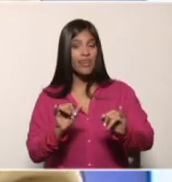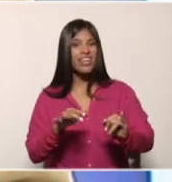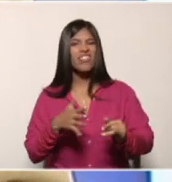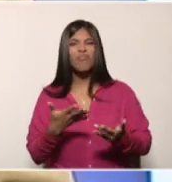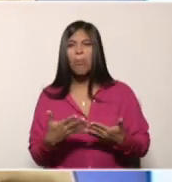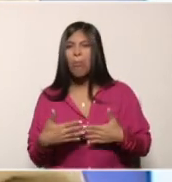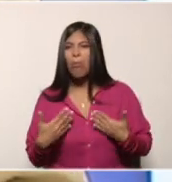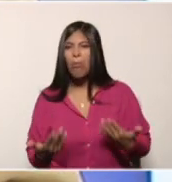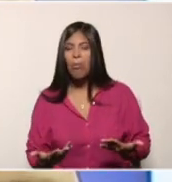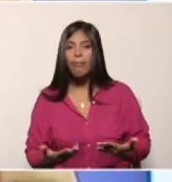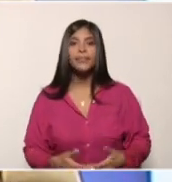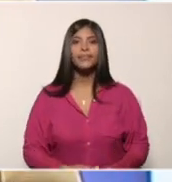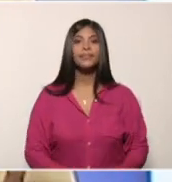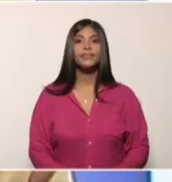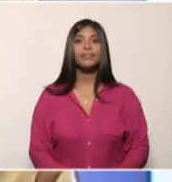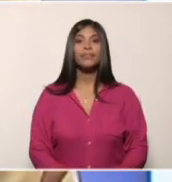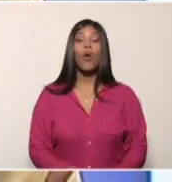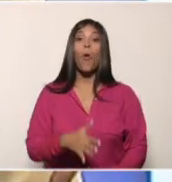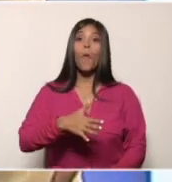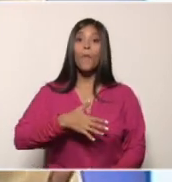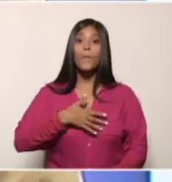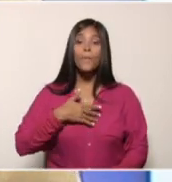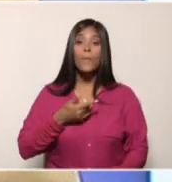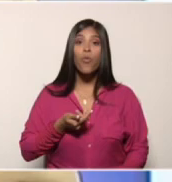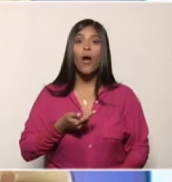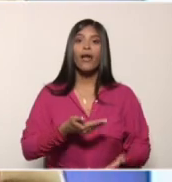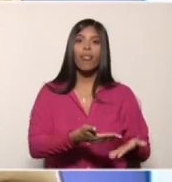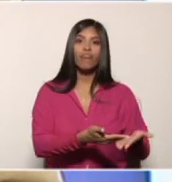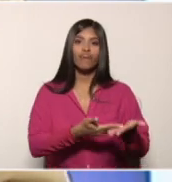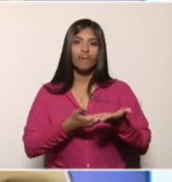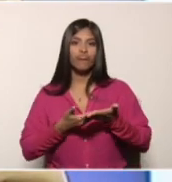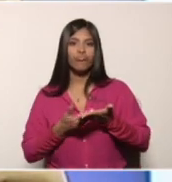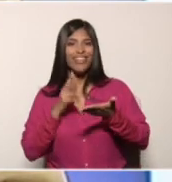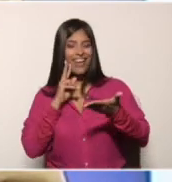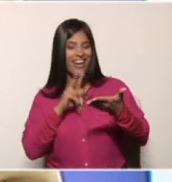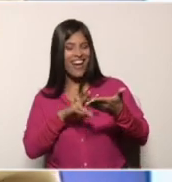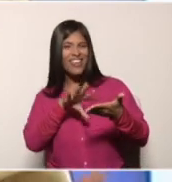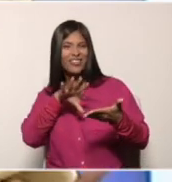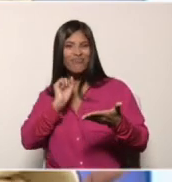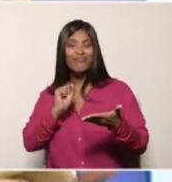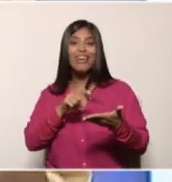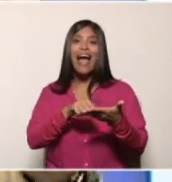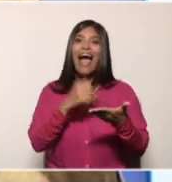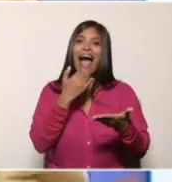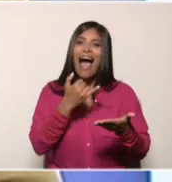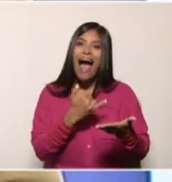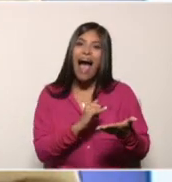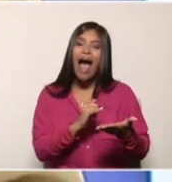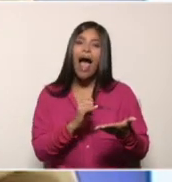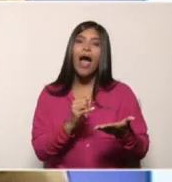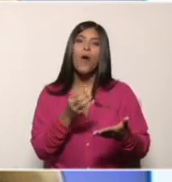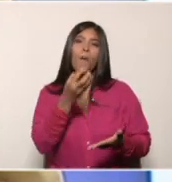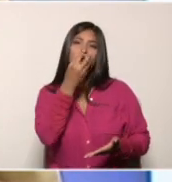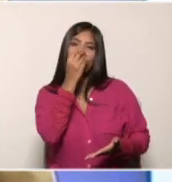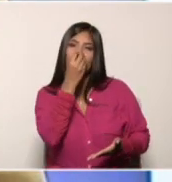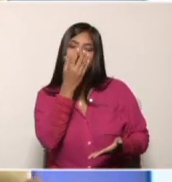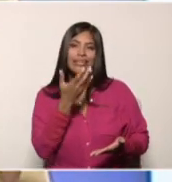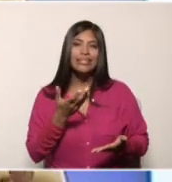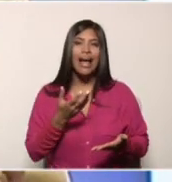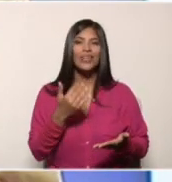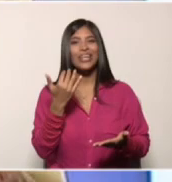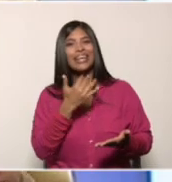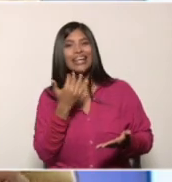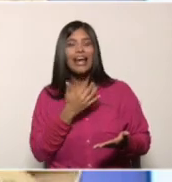es esto, que nos dé algo humorístico, tengamos un refrescamiento, algo que